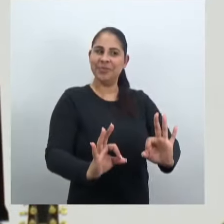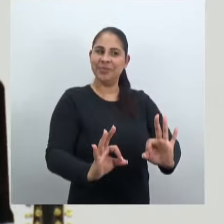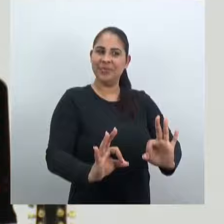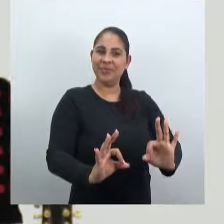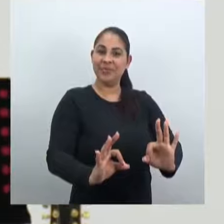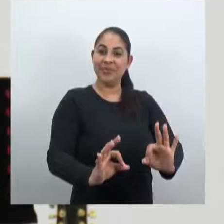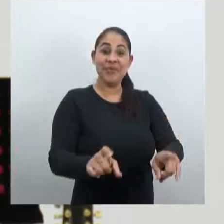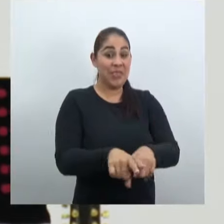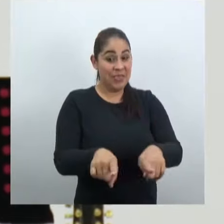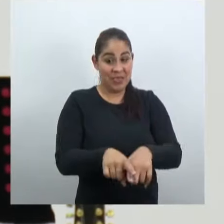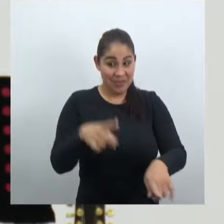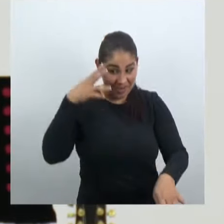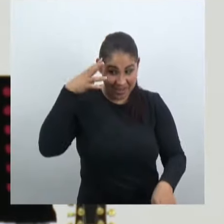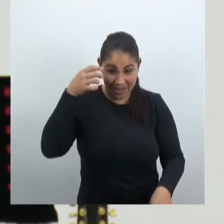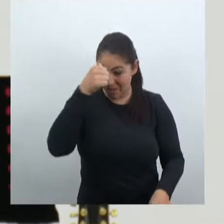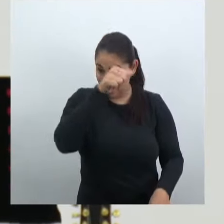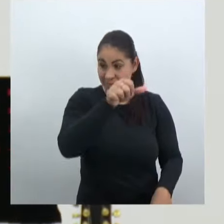Un hermano se lo tomó a serio.